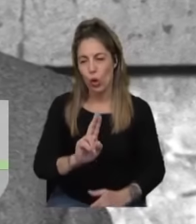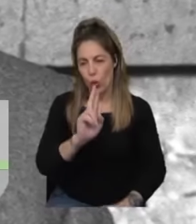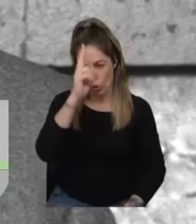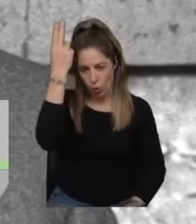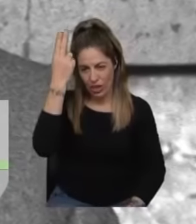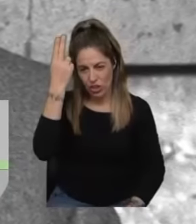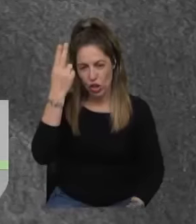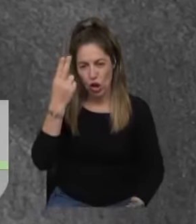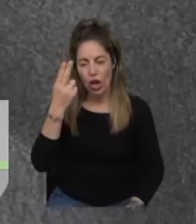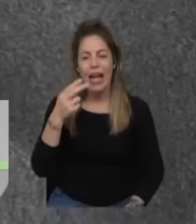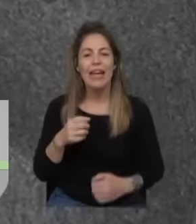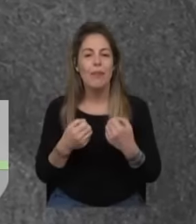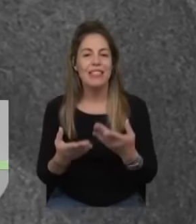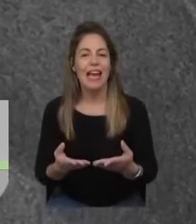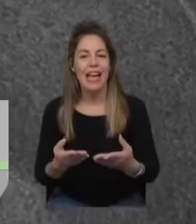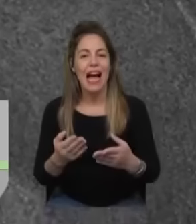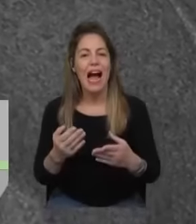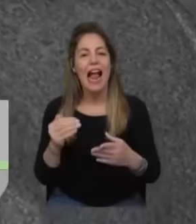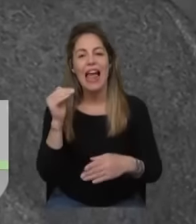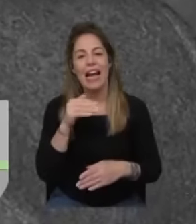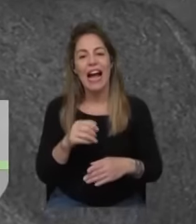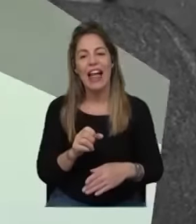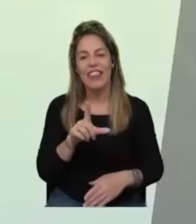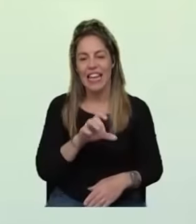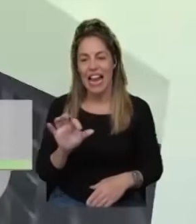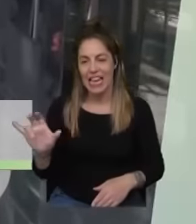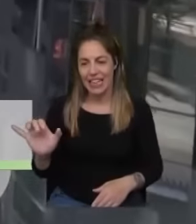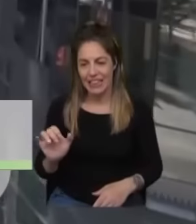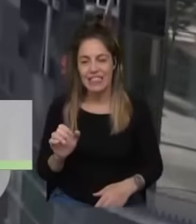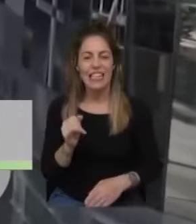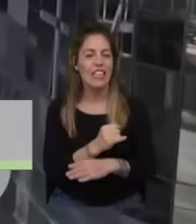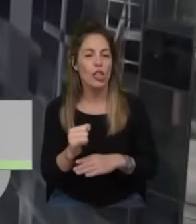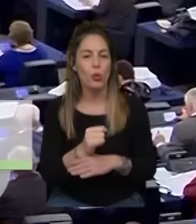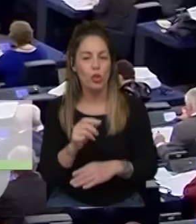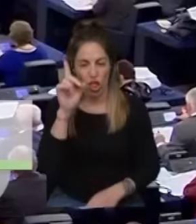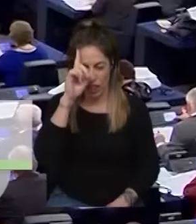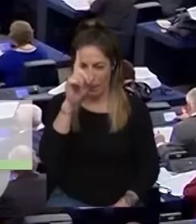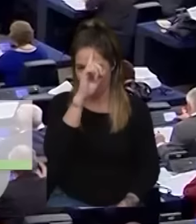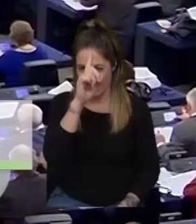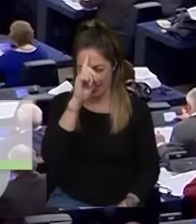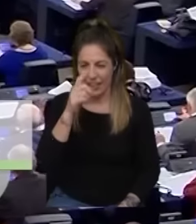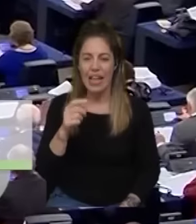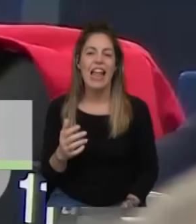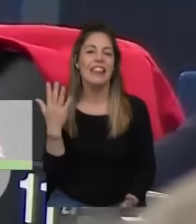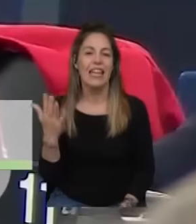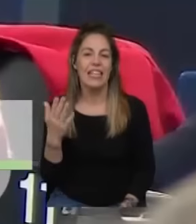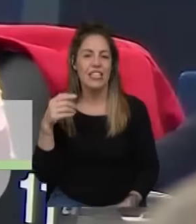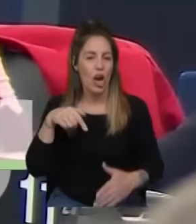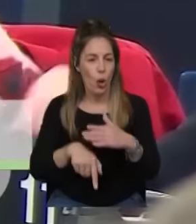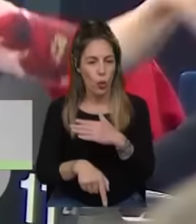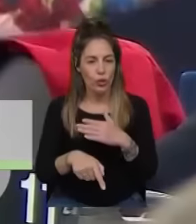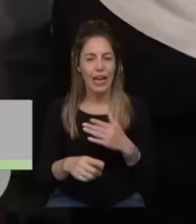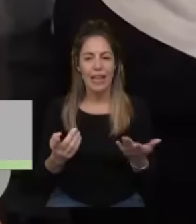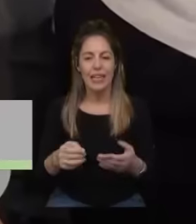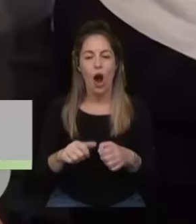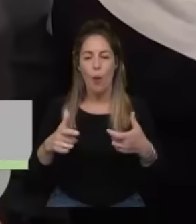este 20 de junio a la Caja de las Letras del Instituto Cervantes de Madrid. La derecha y el ultranacionalismo aumentaron la cantidad de bancas